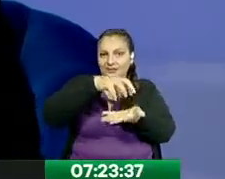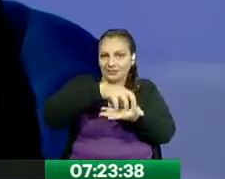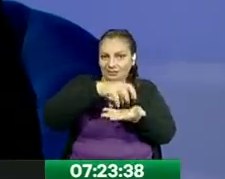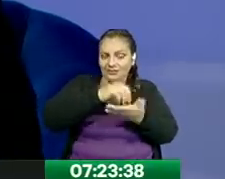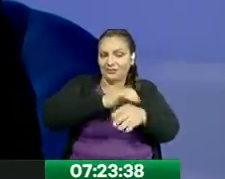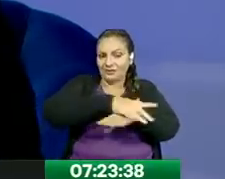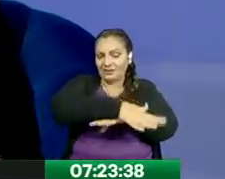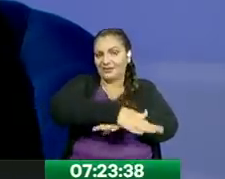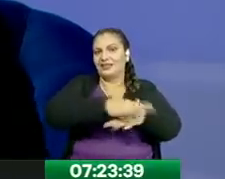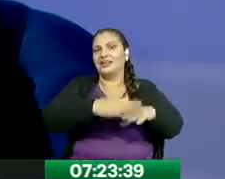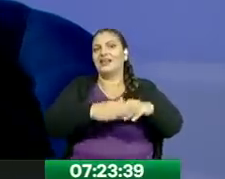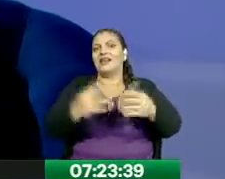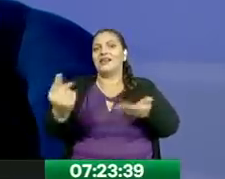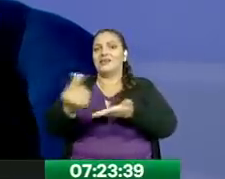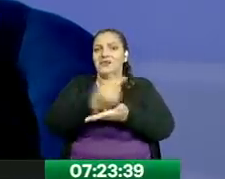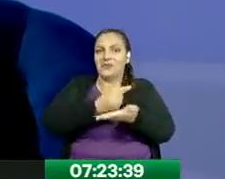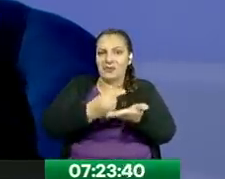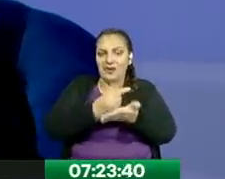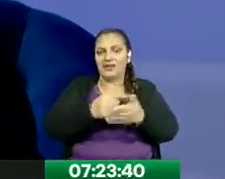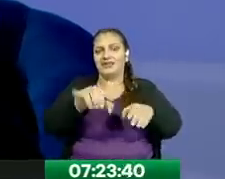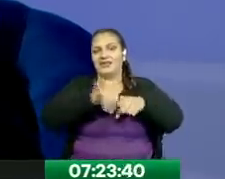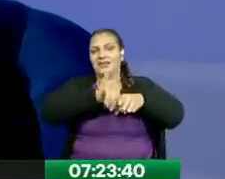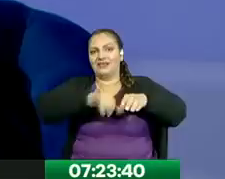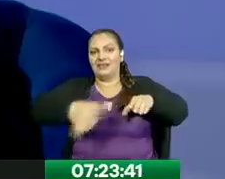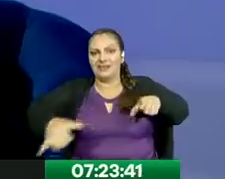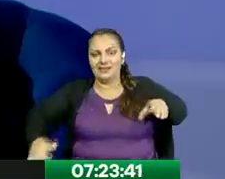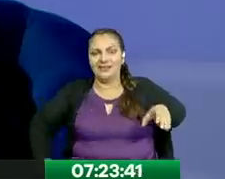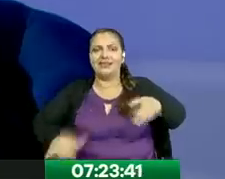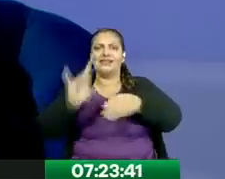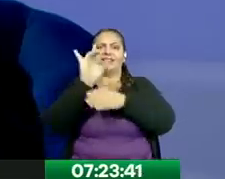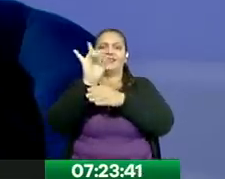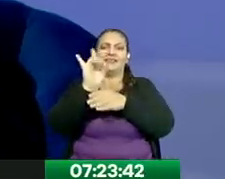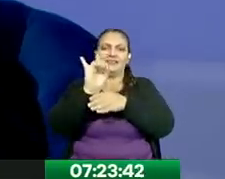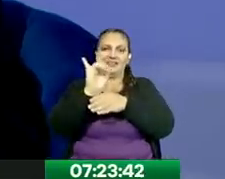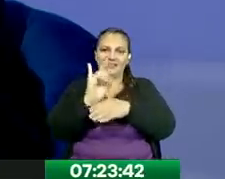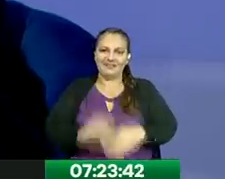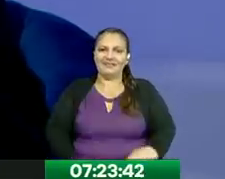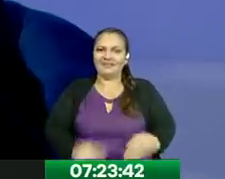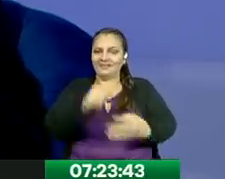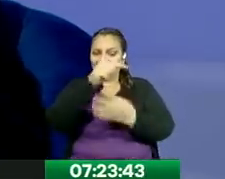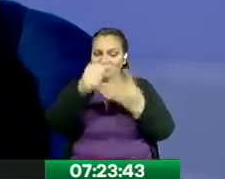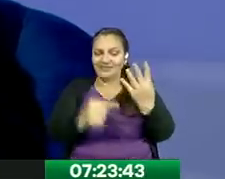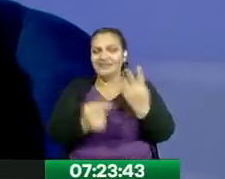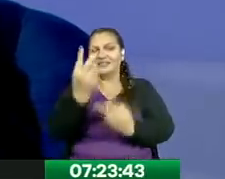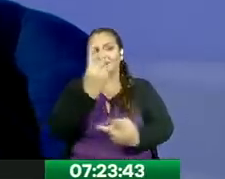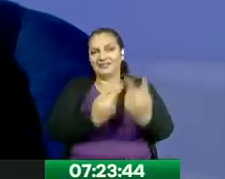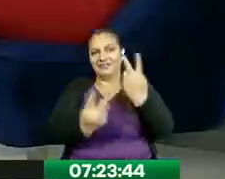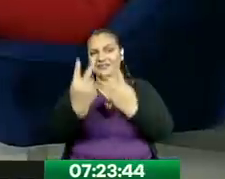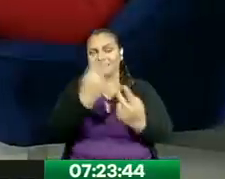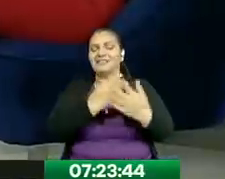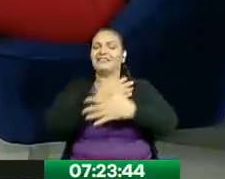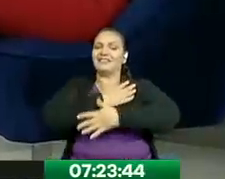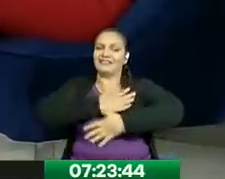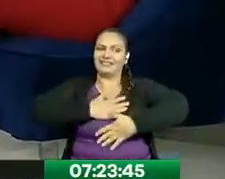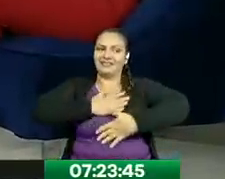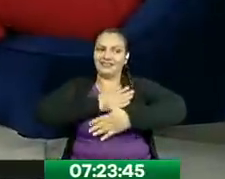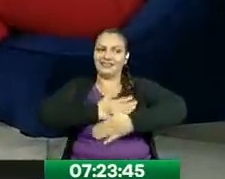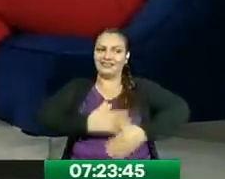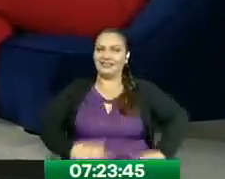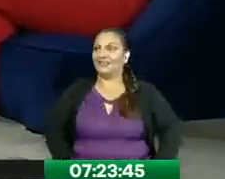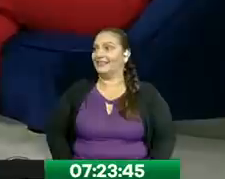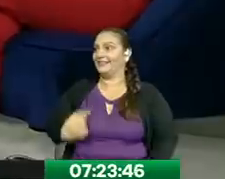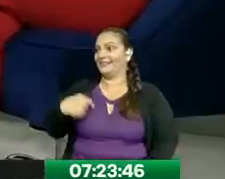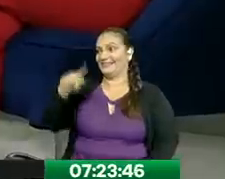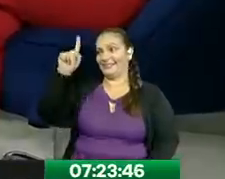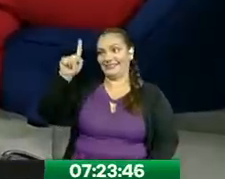santa elena los ríos y volver en este feriado seguro nos van a disfrutar mucho y nos van a querer regresar a su lugar de origen hoy gente no diga eso que yo me estoy apuntando